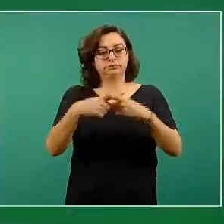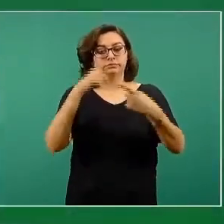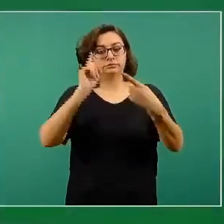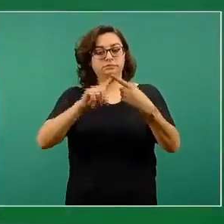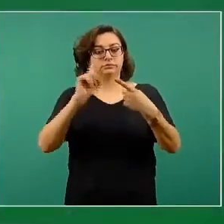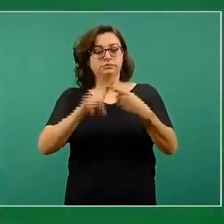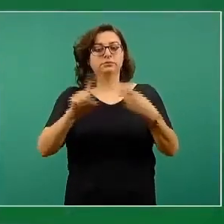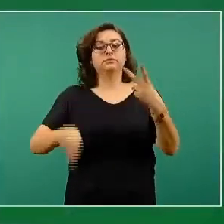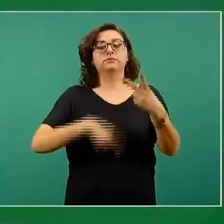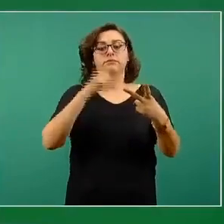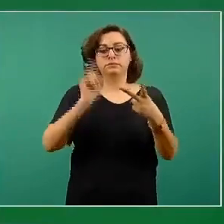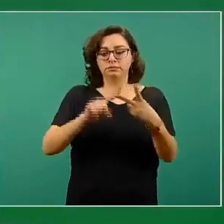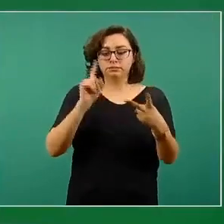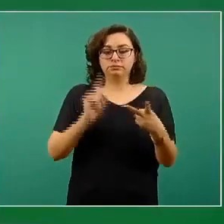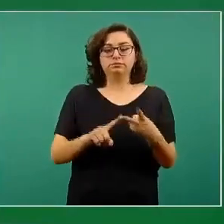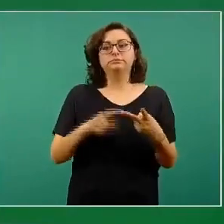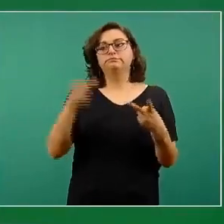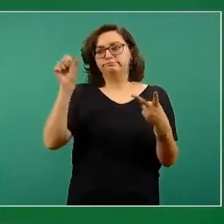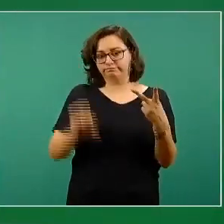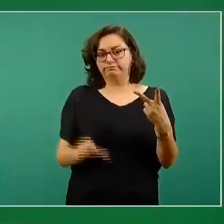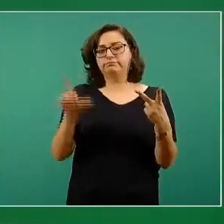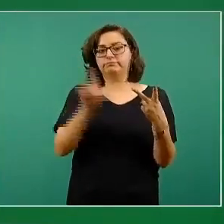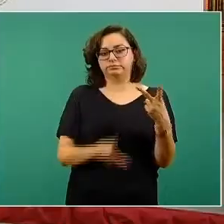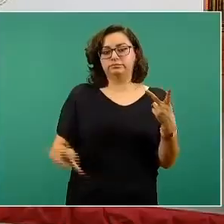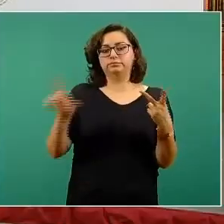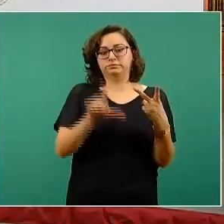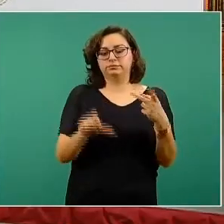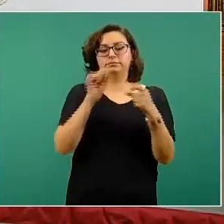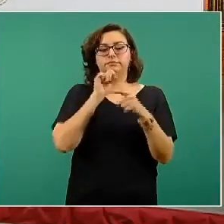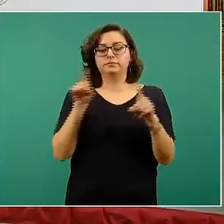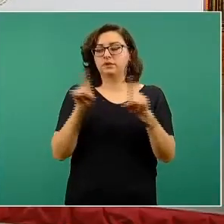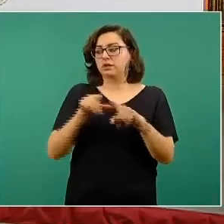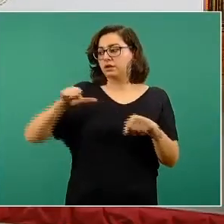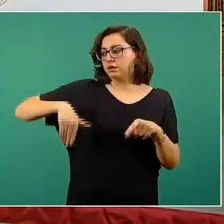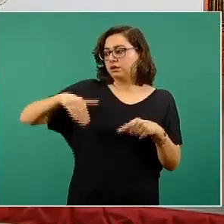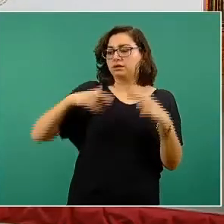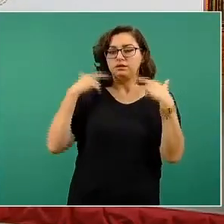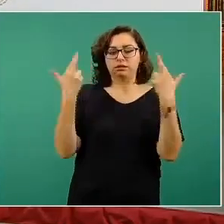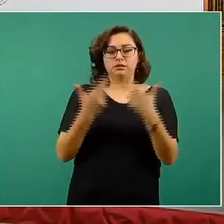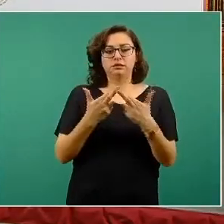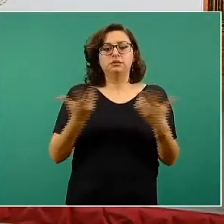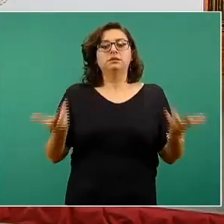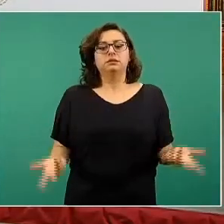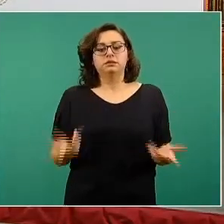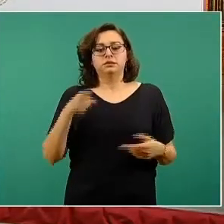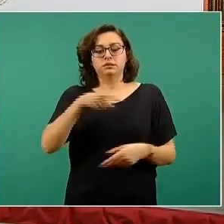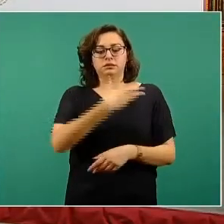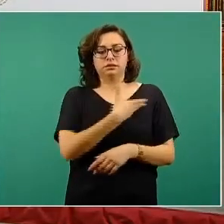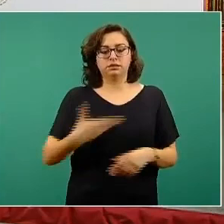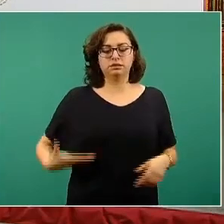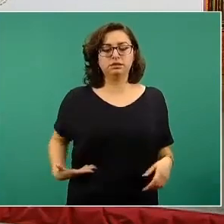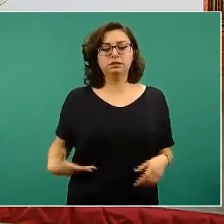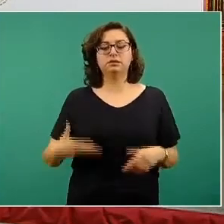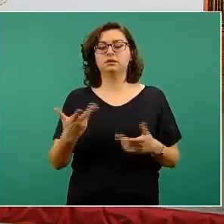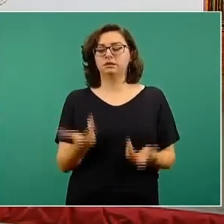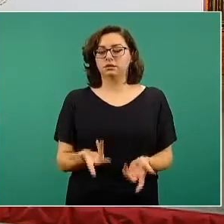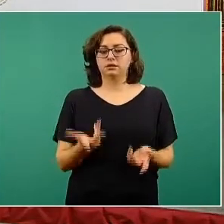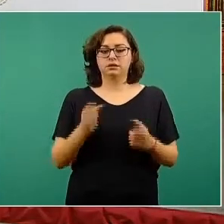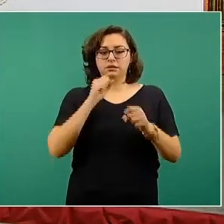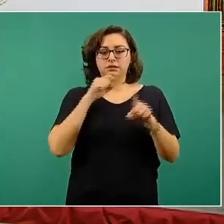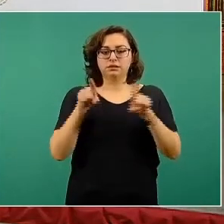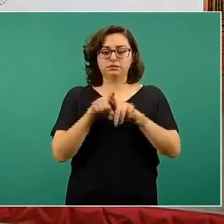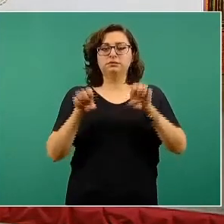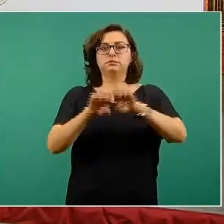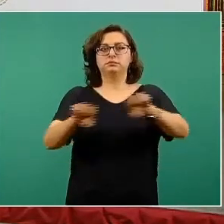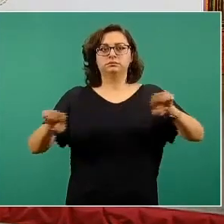positivo, y hoy como buen lunes venimos saliendo precisamente de la reunión que tenemos con el presidente y con el gabinete